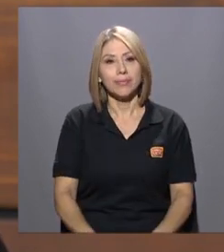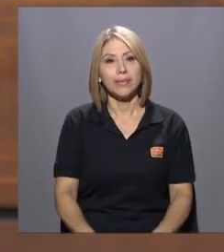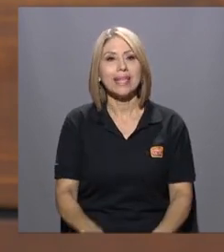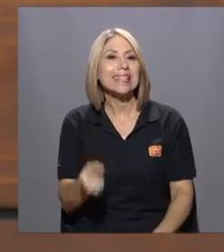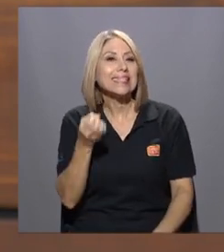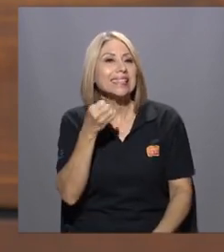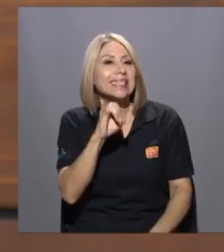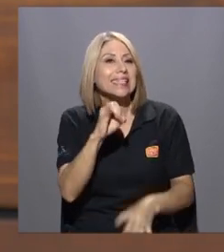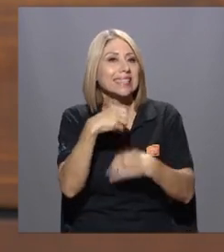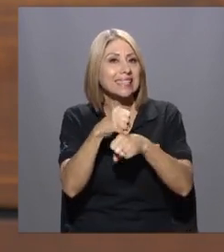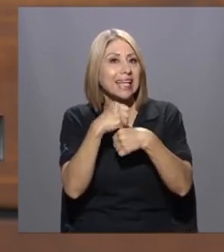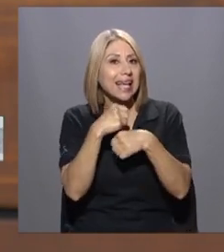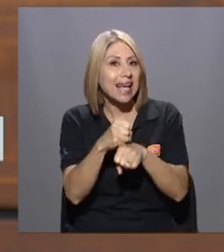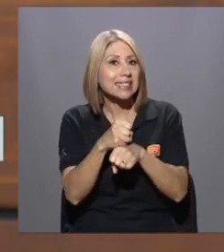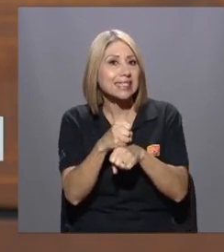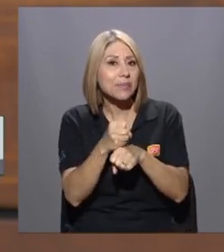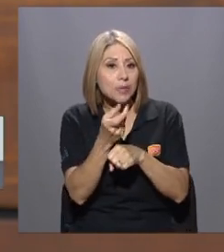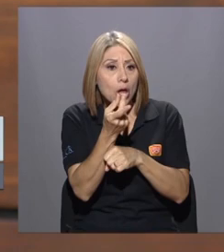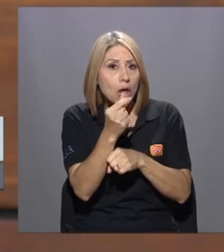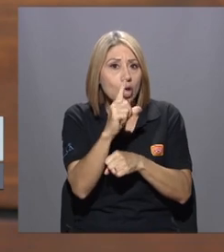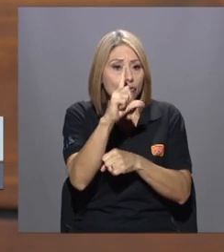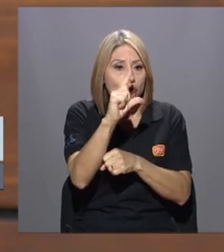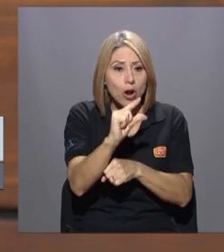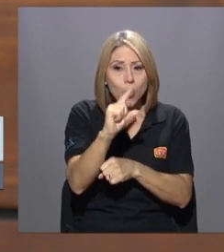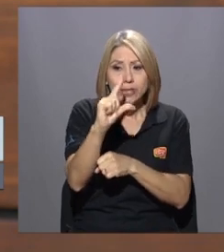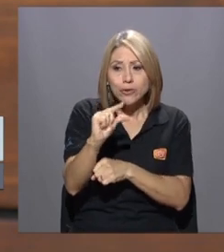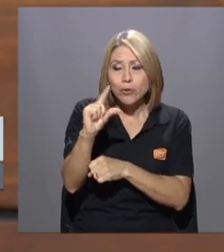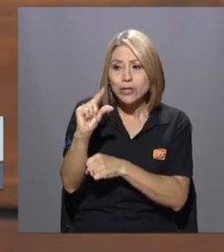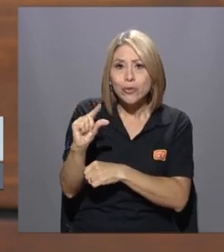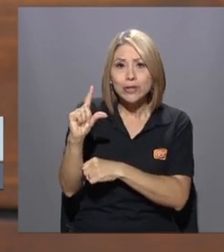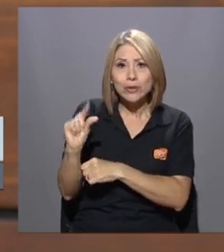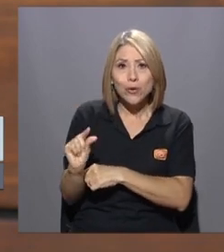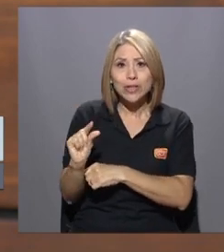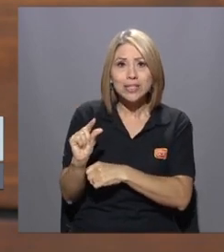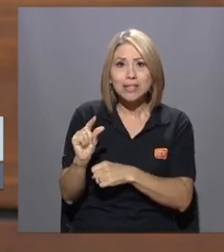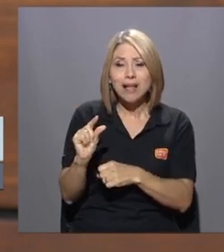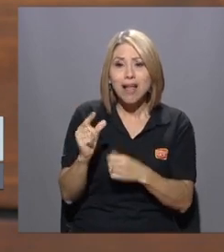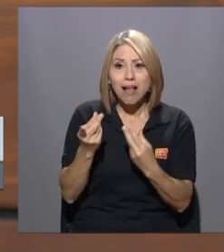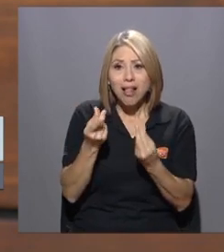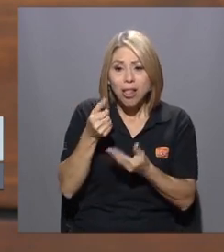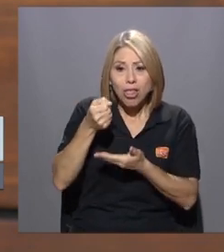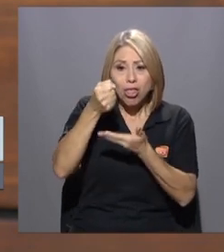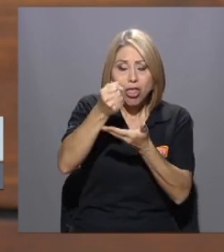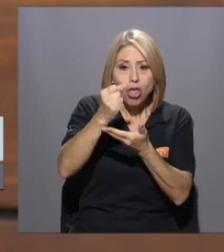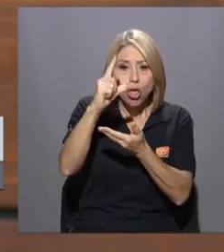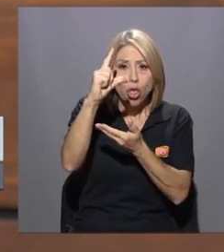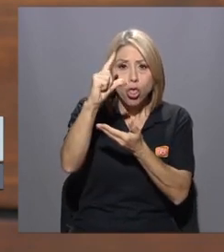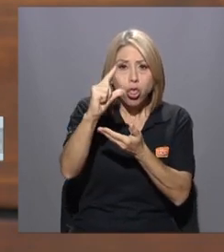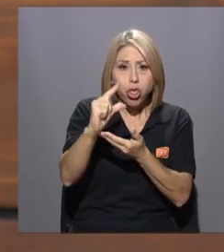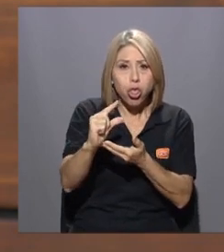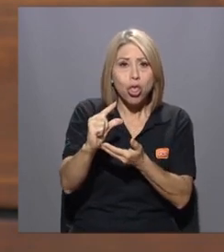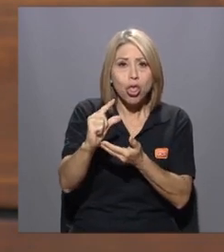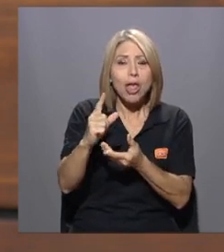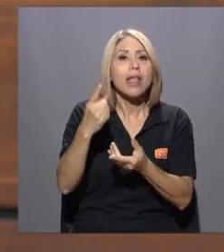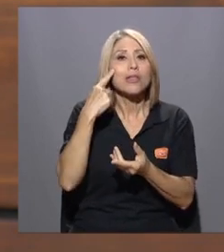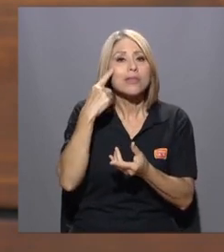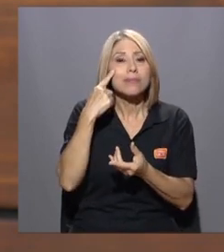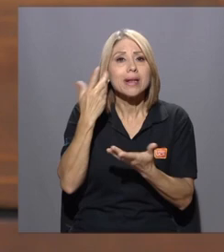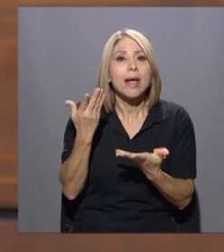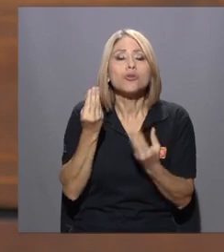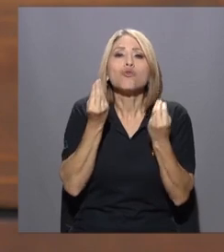se hiciera ese tipo de recortes, efectivamente veríamos muchos aspectos de la universidad pública